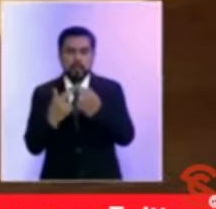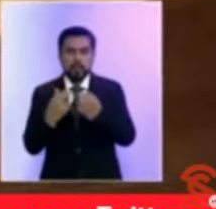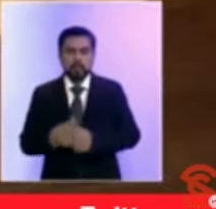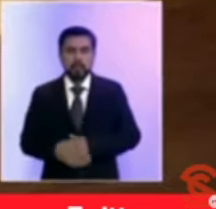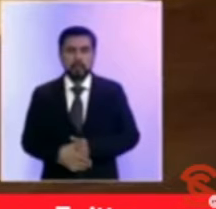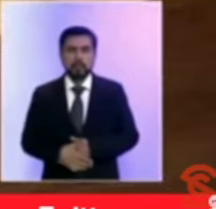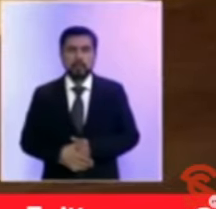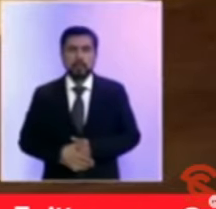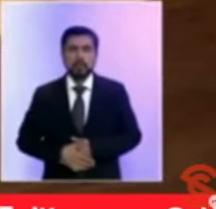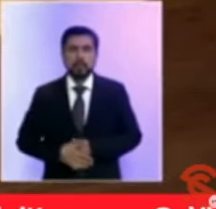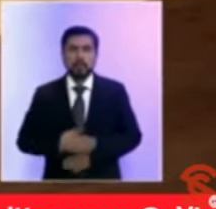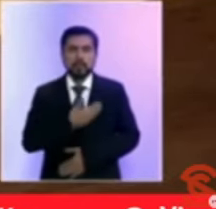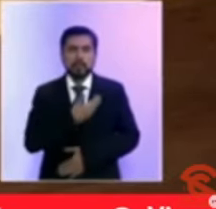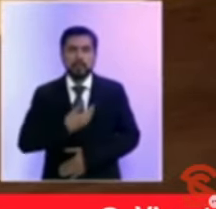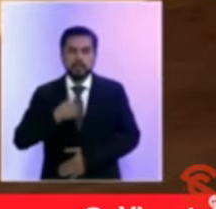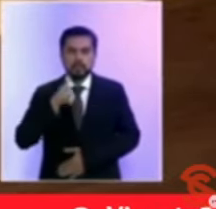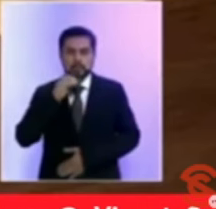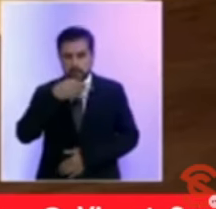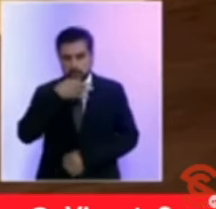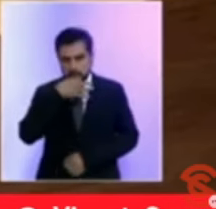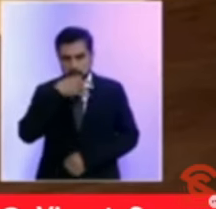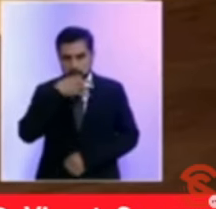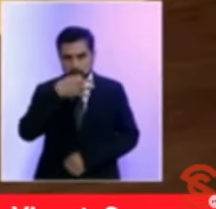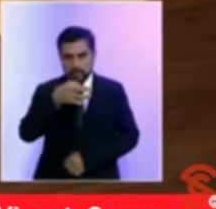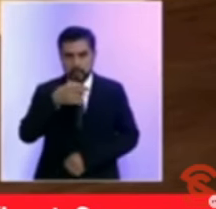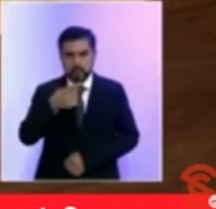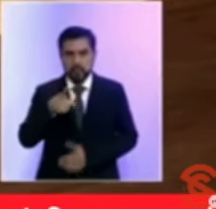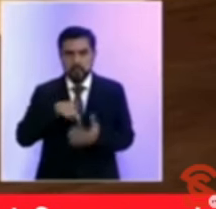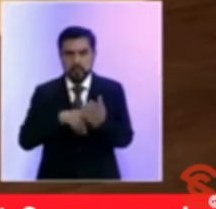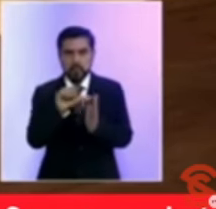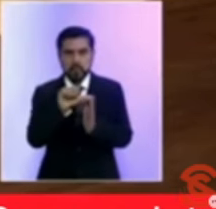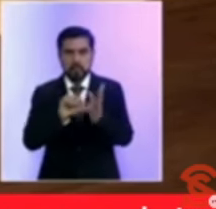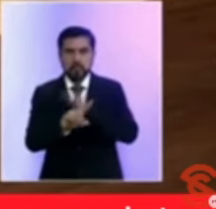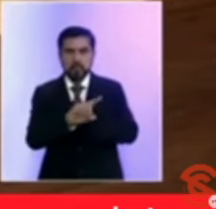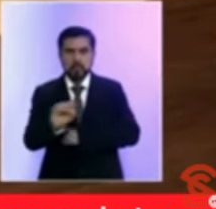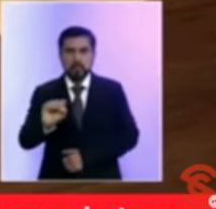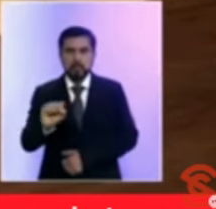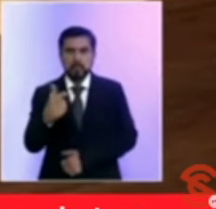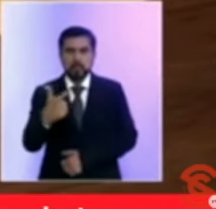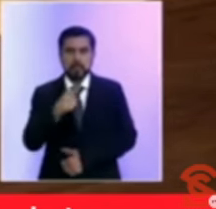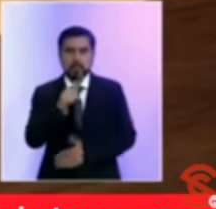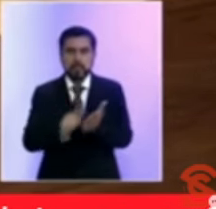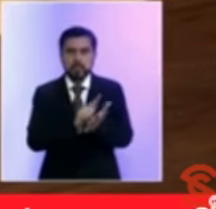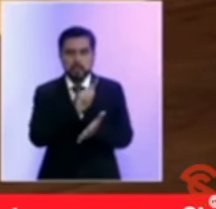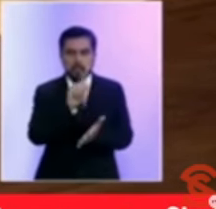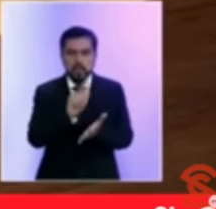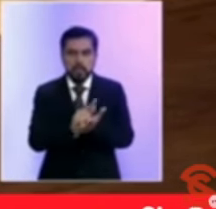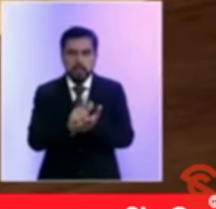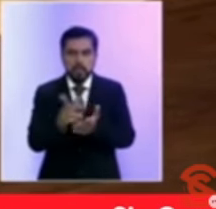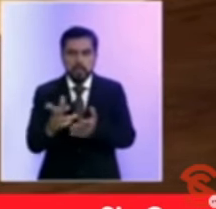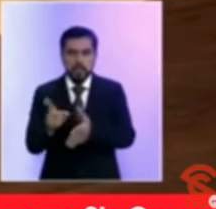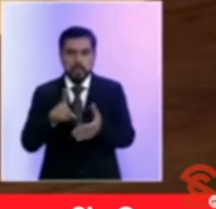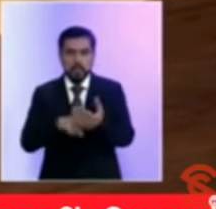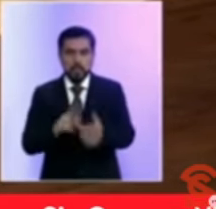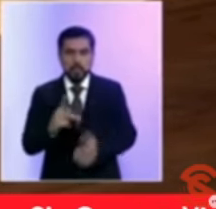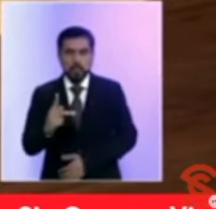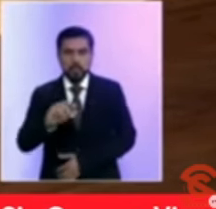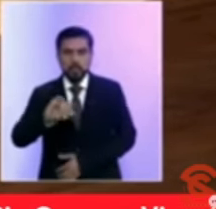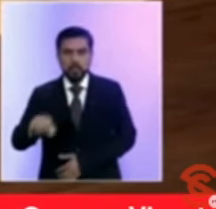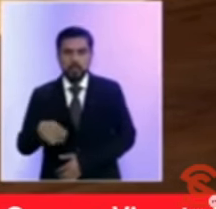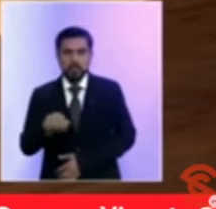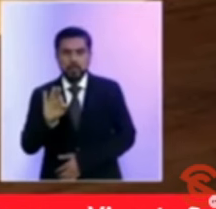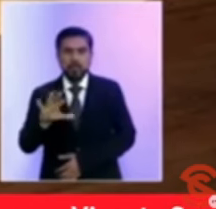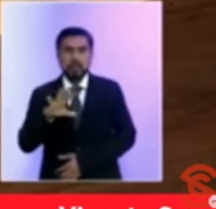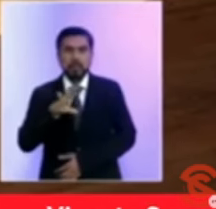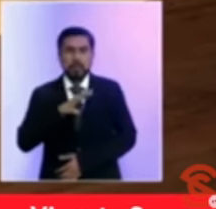magistrada presidenta le informo que de conformidad con el artículo 167 de la Ley Orgánica del poder judicial de la federación hay